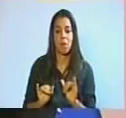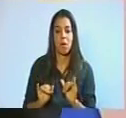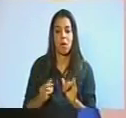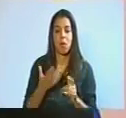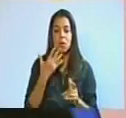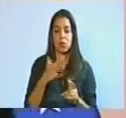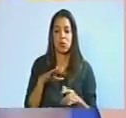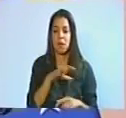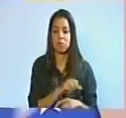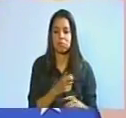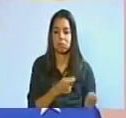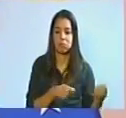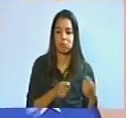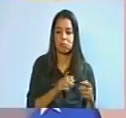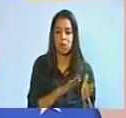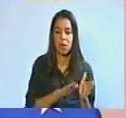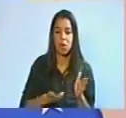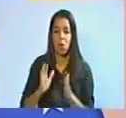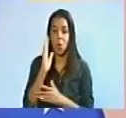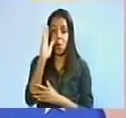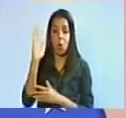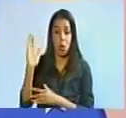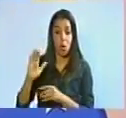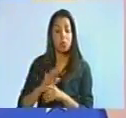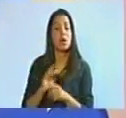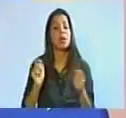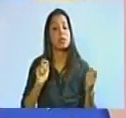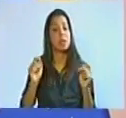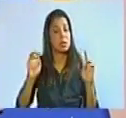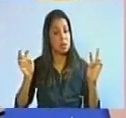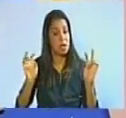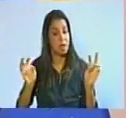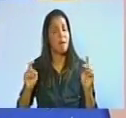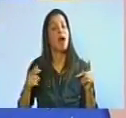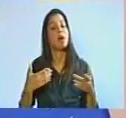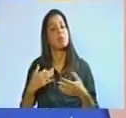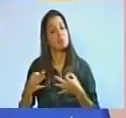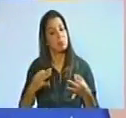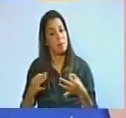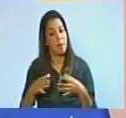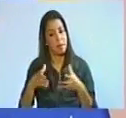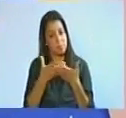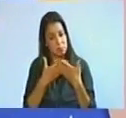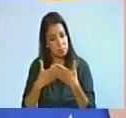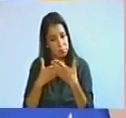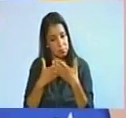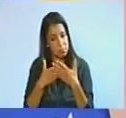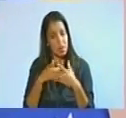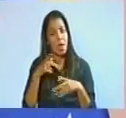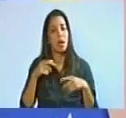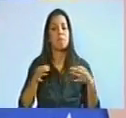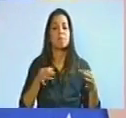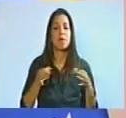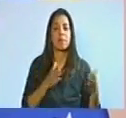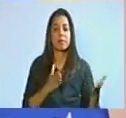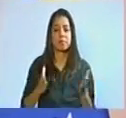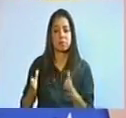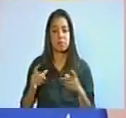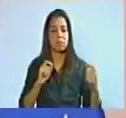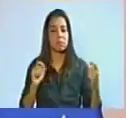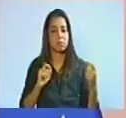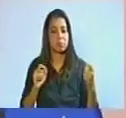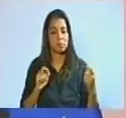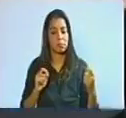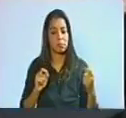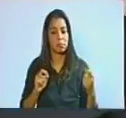del inventario. Eso es parte del debate. Preparémonos para el debate. Preparémonos para el debate,